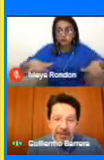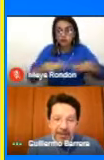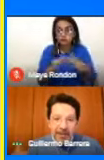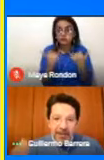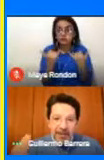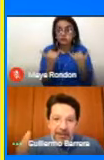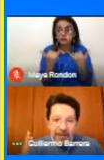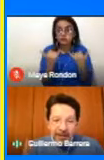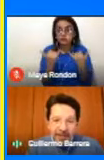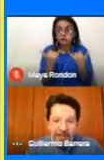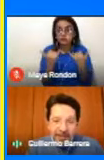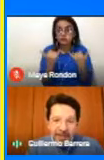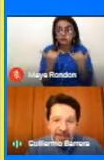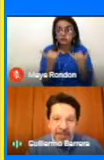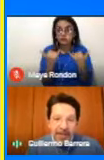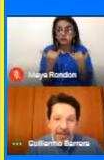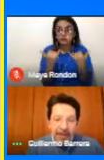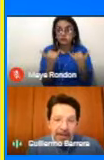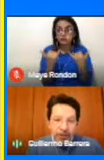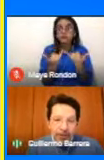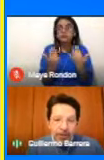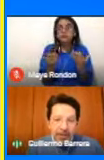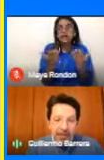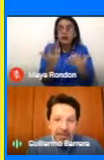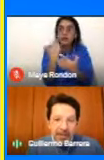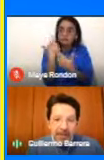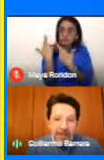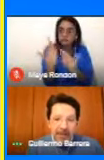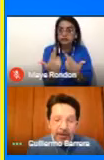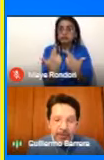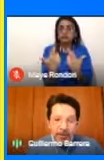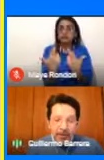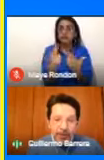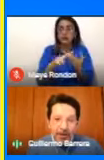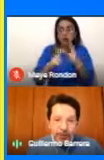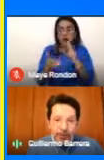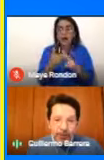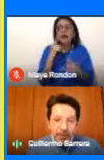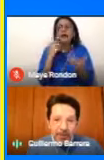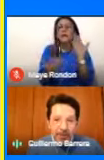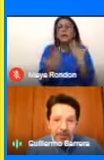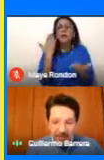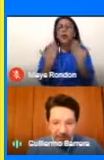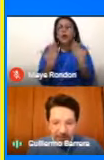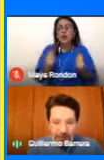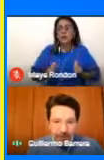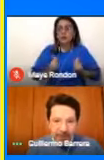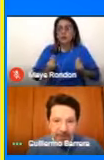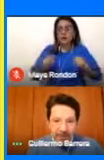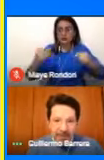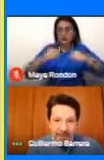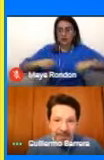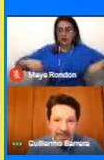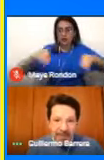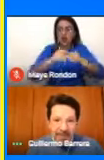se le dé la justa medida de acuerdo a cómo se vive en el territorio.